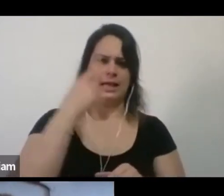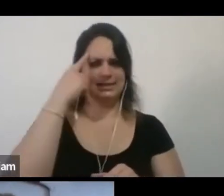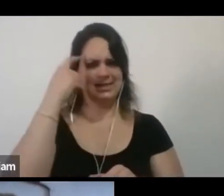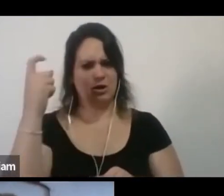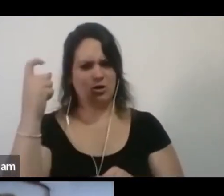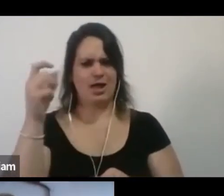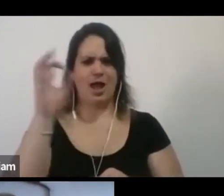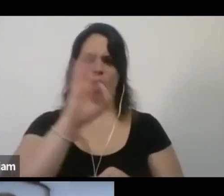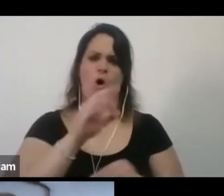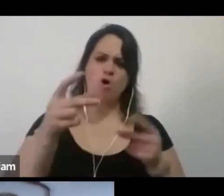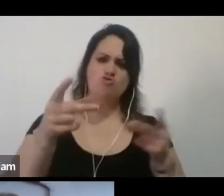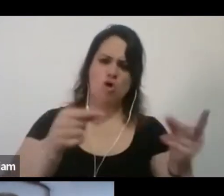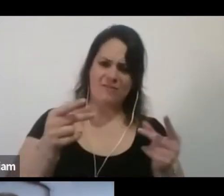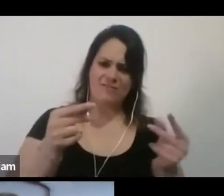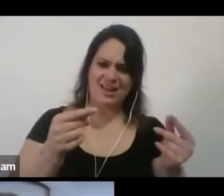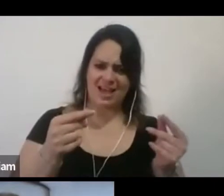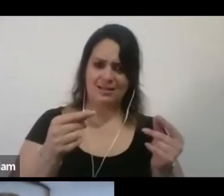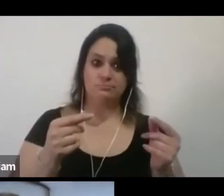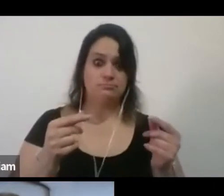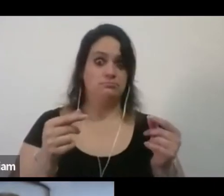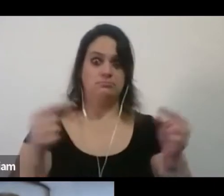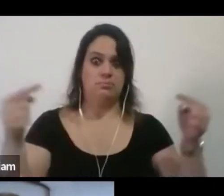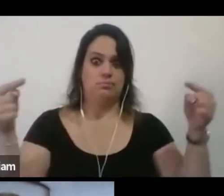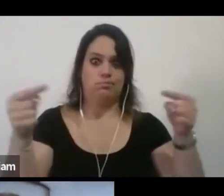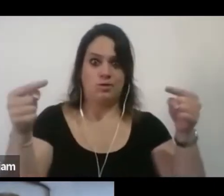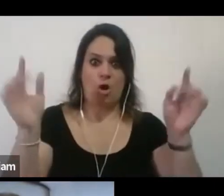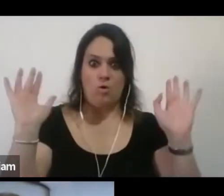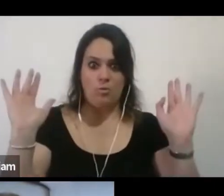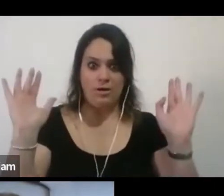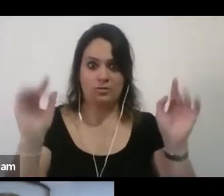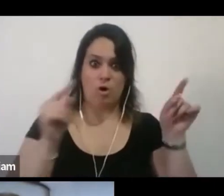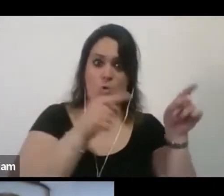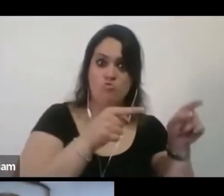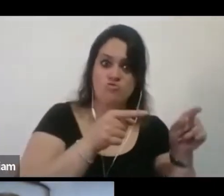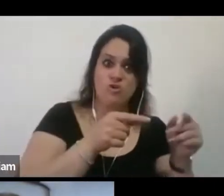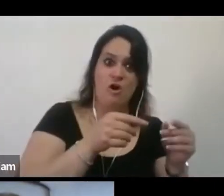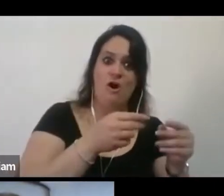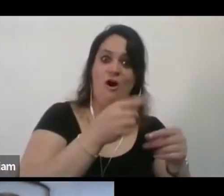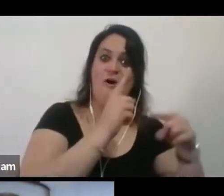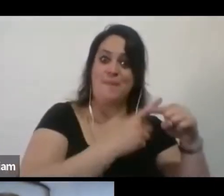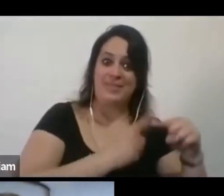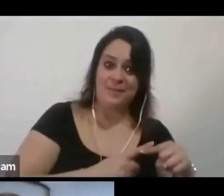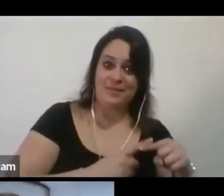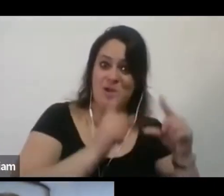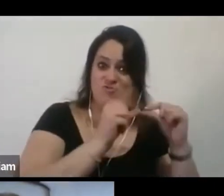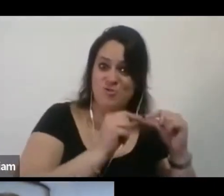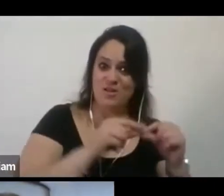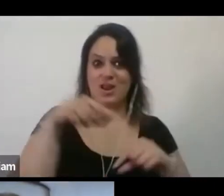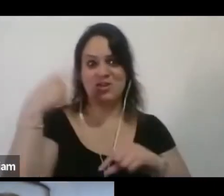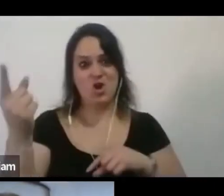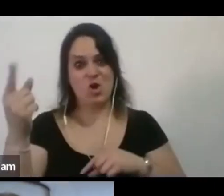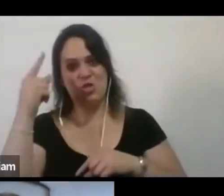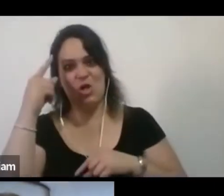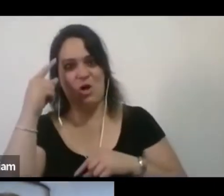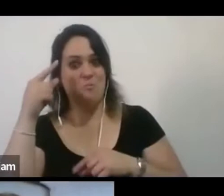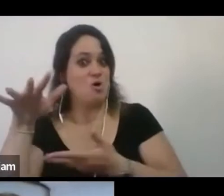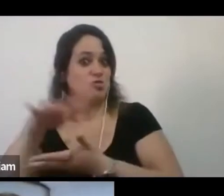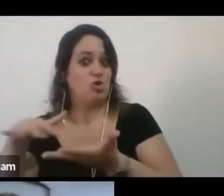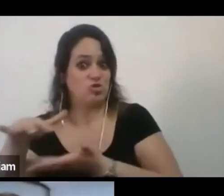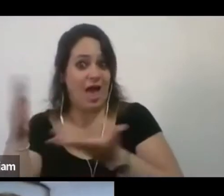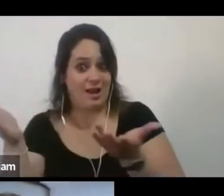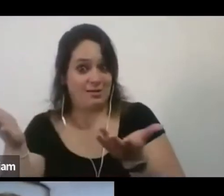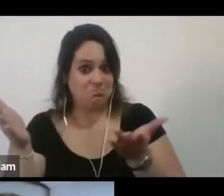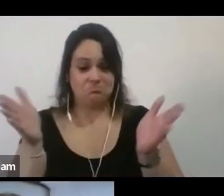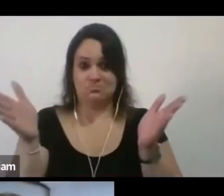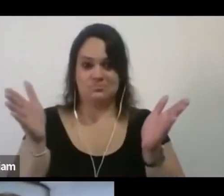contabilidad, dos extremos totalmente diferentes. Hice un proceso de orientación vocacional con una psicóloga. Yo ahí